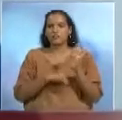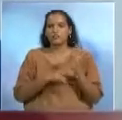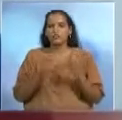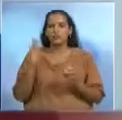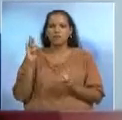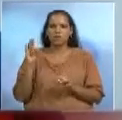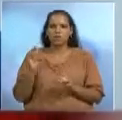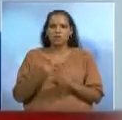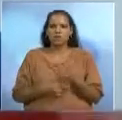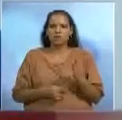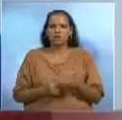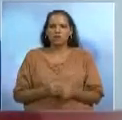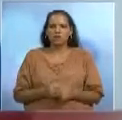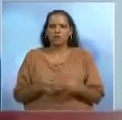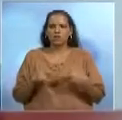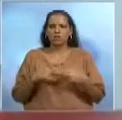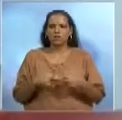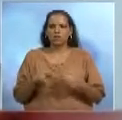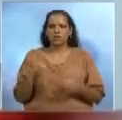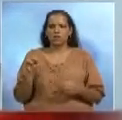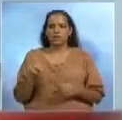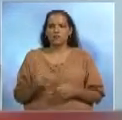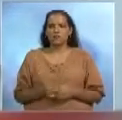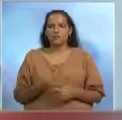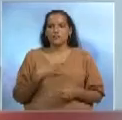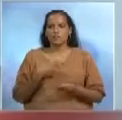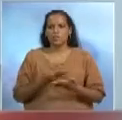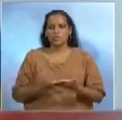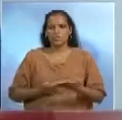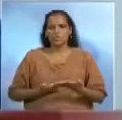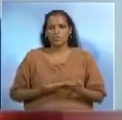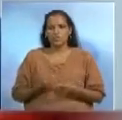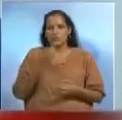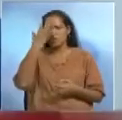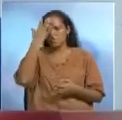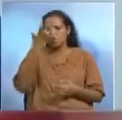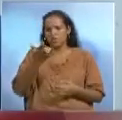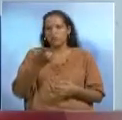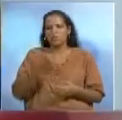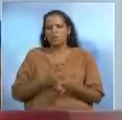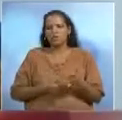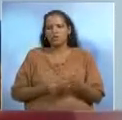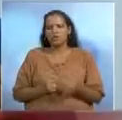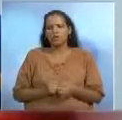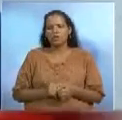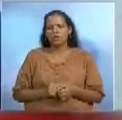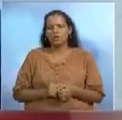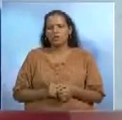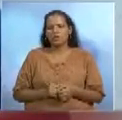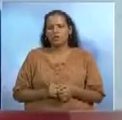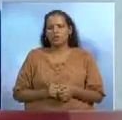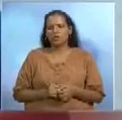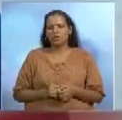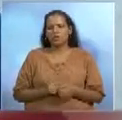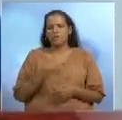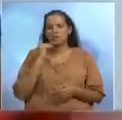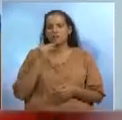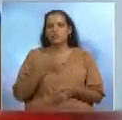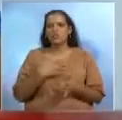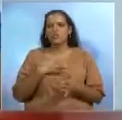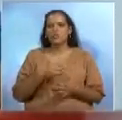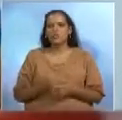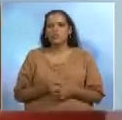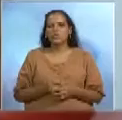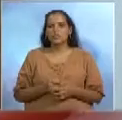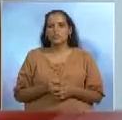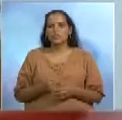la cláusula sexta del acuerdo, aunque no estaban recibiendo la certificación. ¿Por qué? Porque sin certificación, decían ellos,